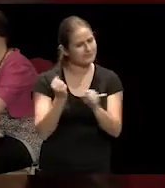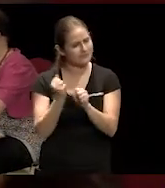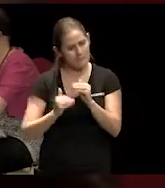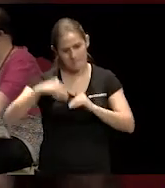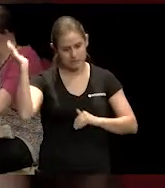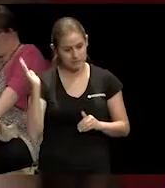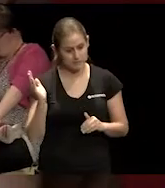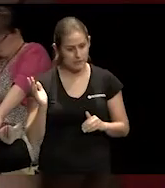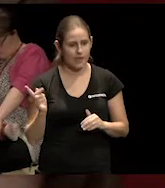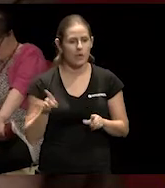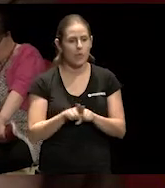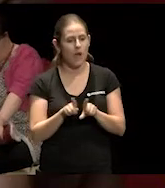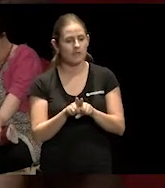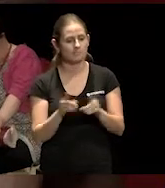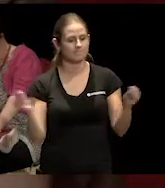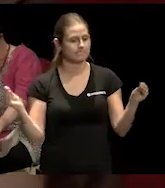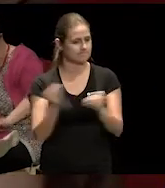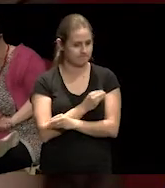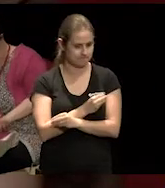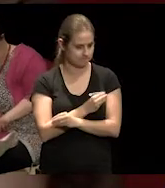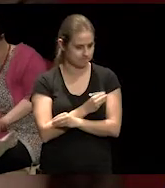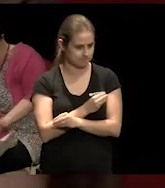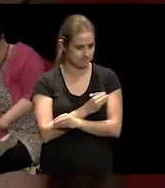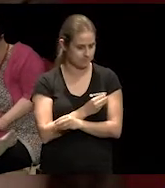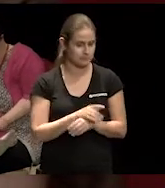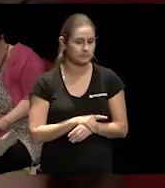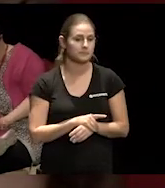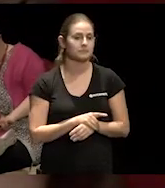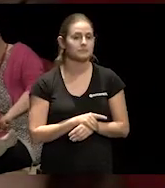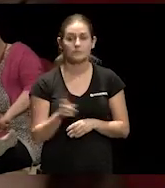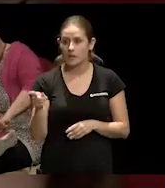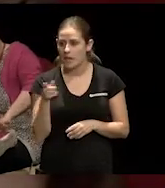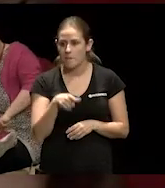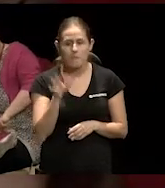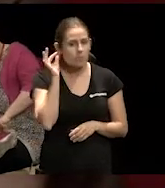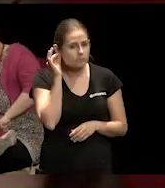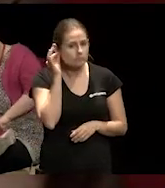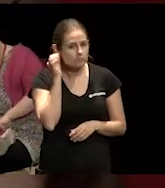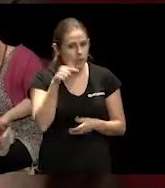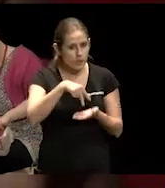que trabajamos justamente en el Congreso, ¿no? Gracias a Isabel Pérez Izquierdo, que creo que está por aquí, pues